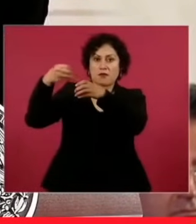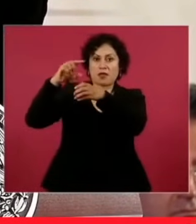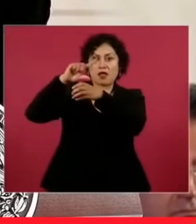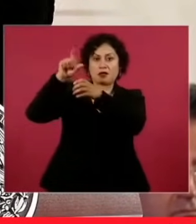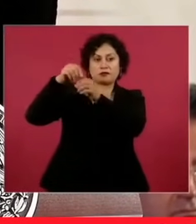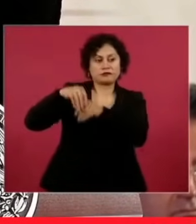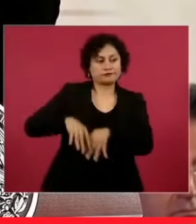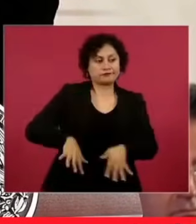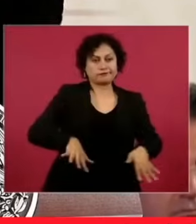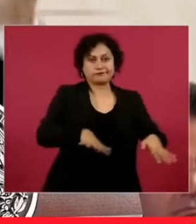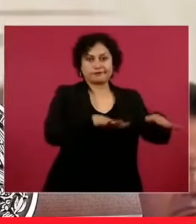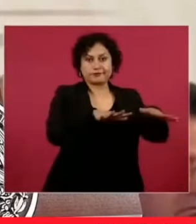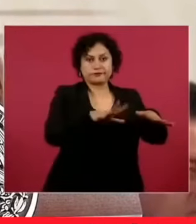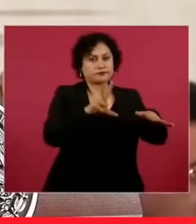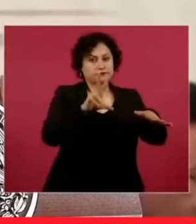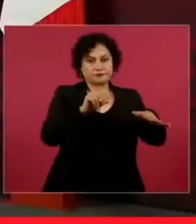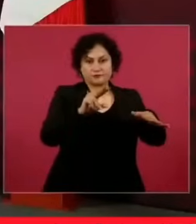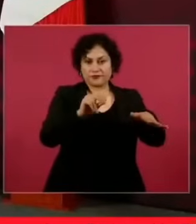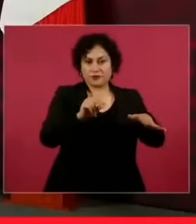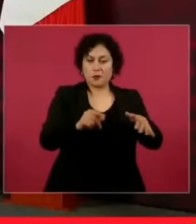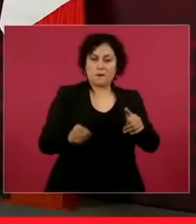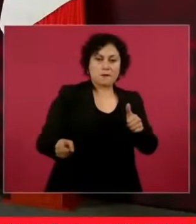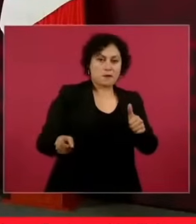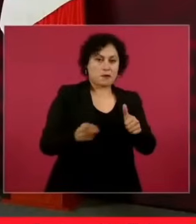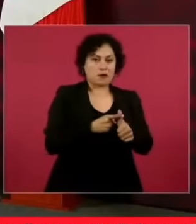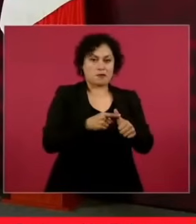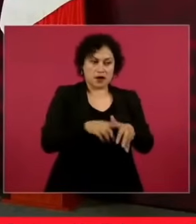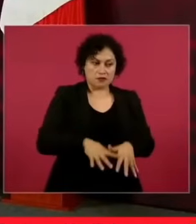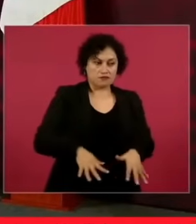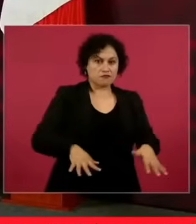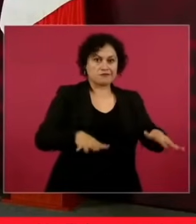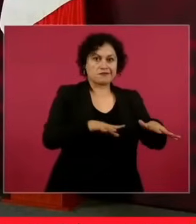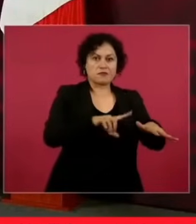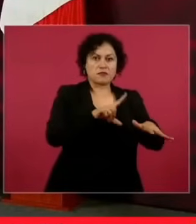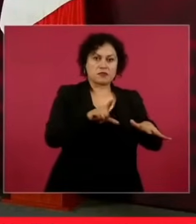significa abajo los privilegios.